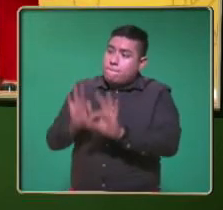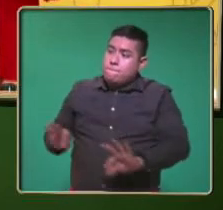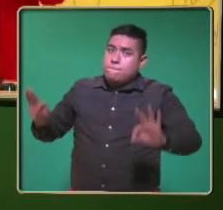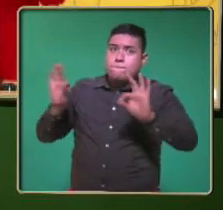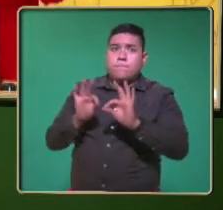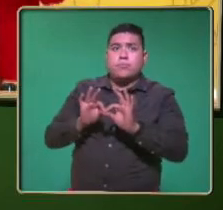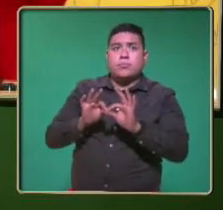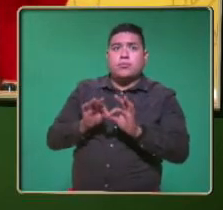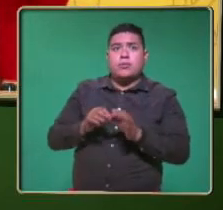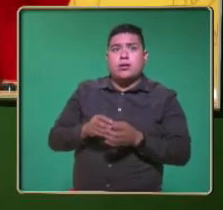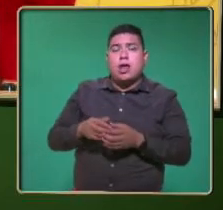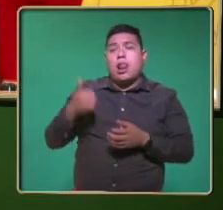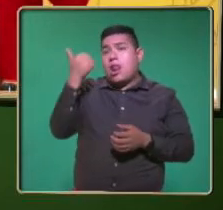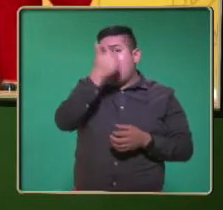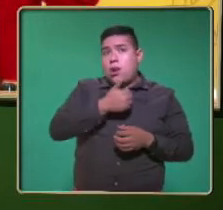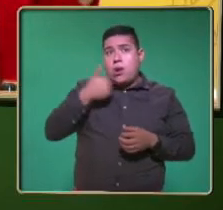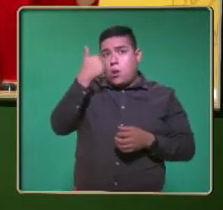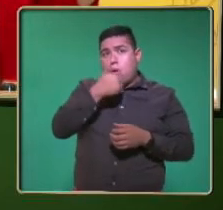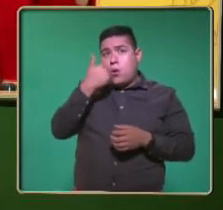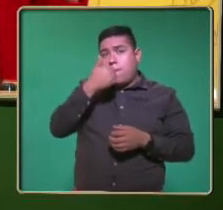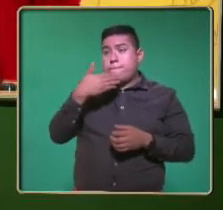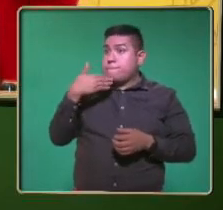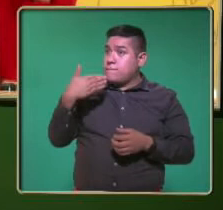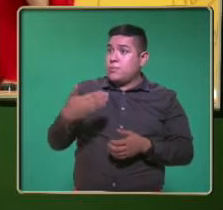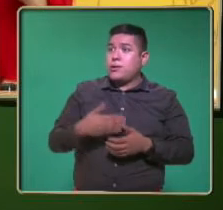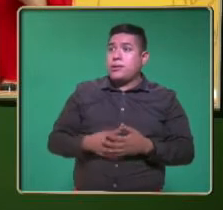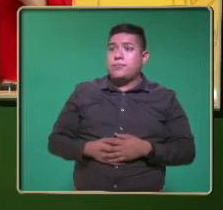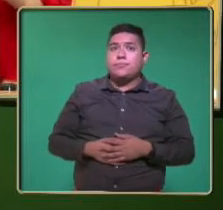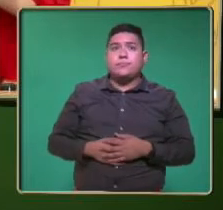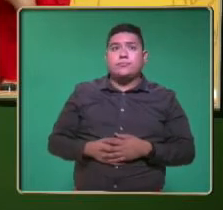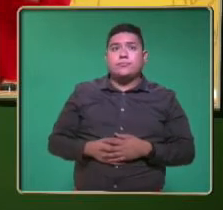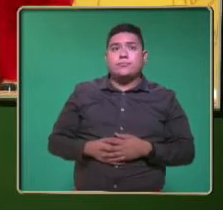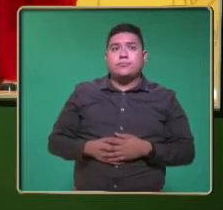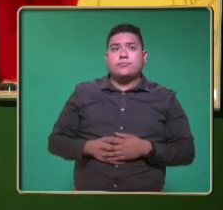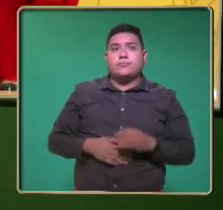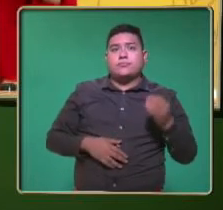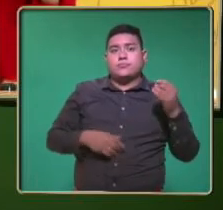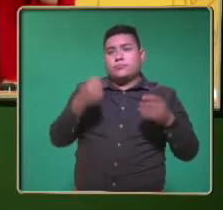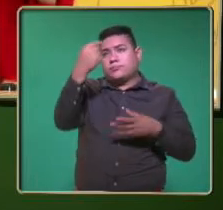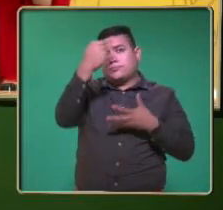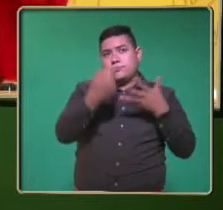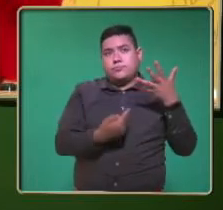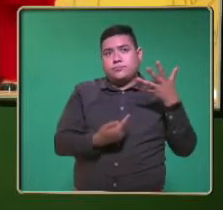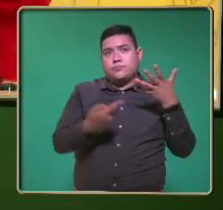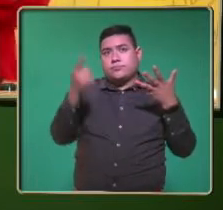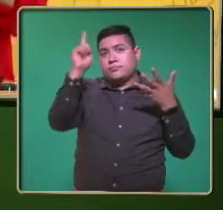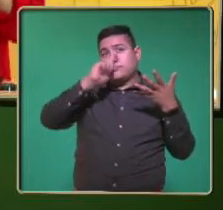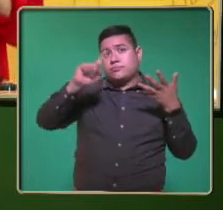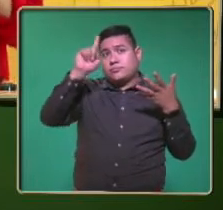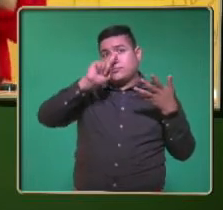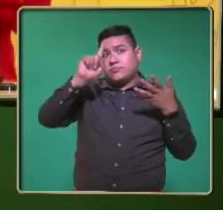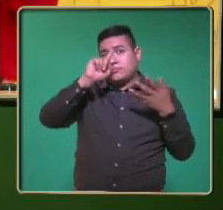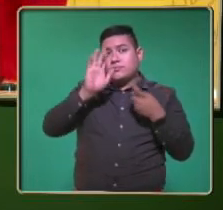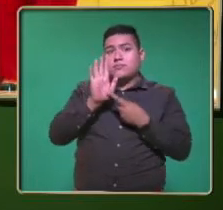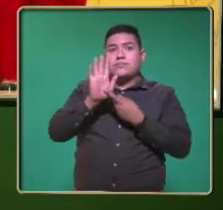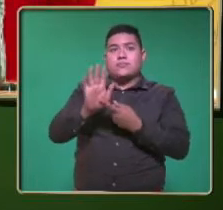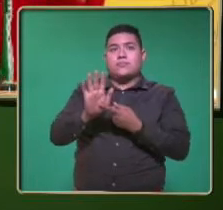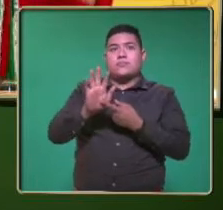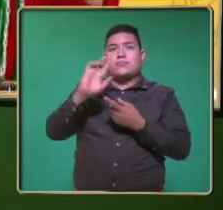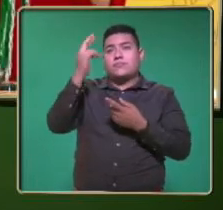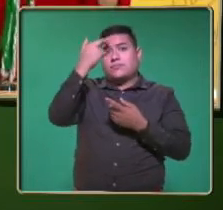principal es el alumno. Y bueno, le vamos a dar aquí unas recomendaciones. Recordemos que